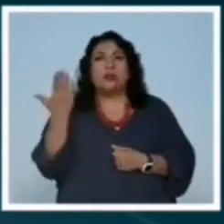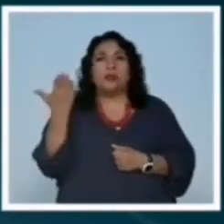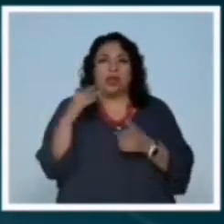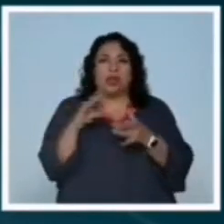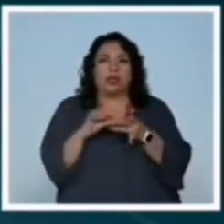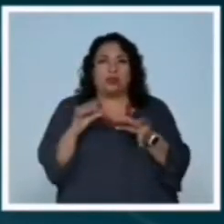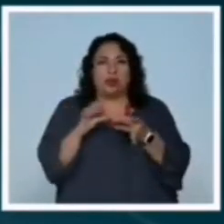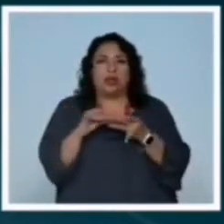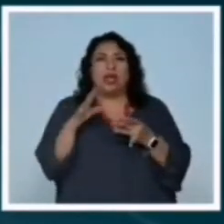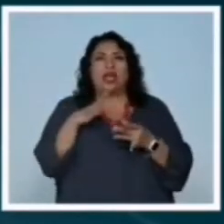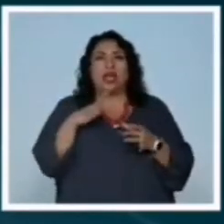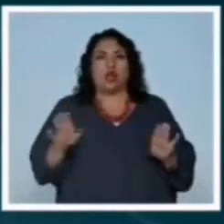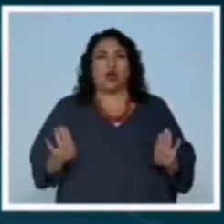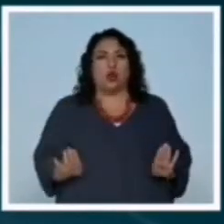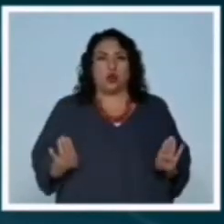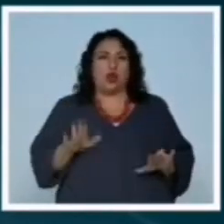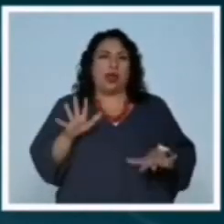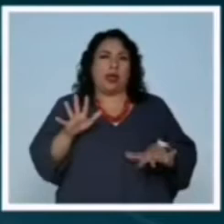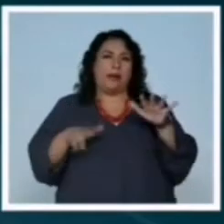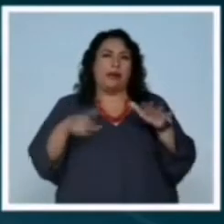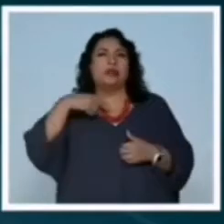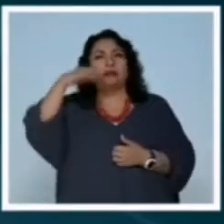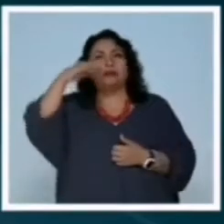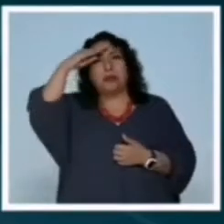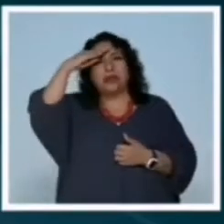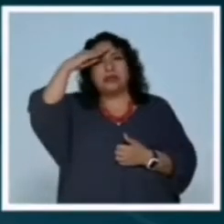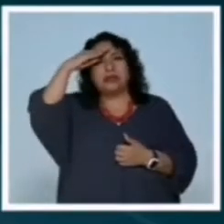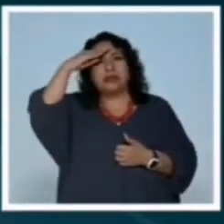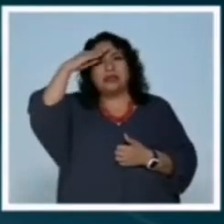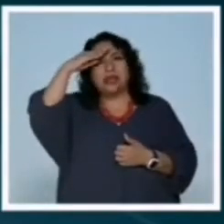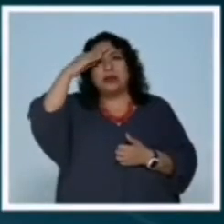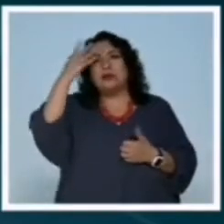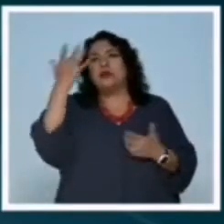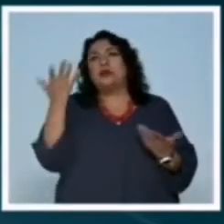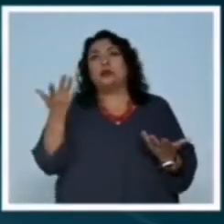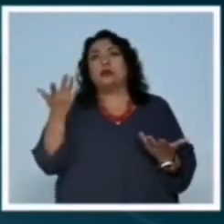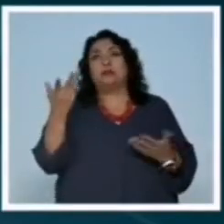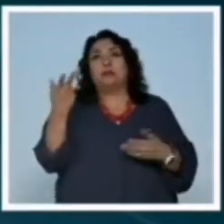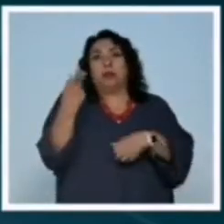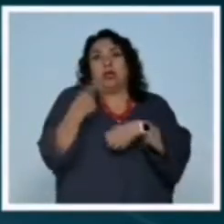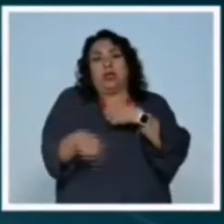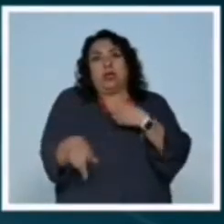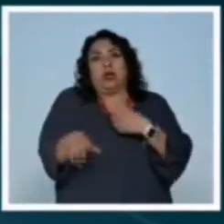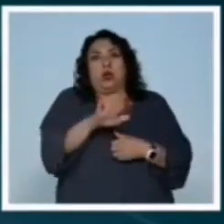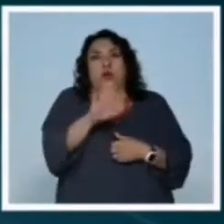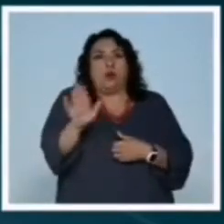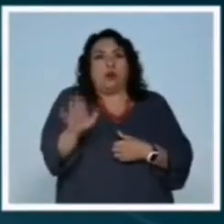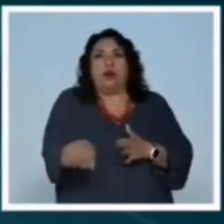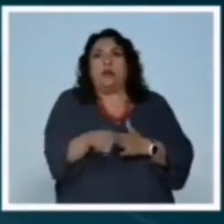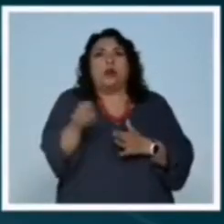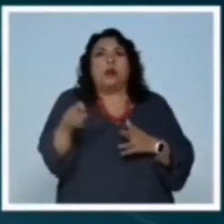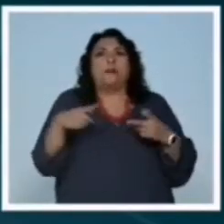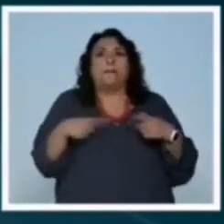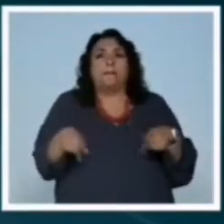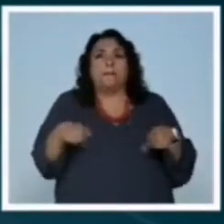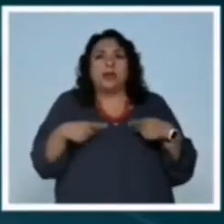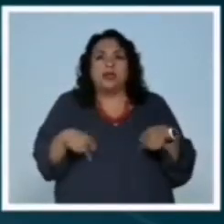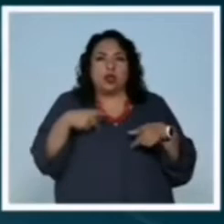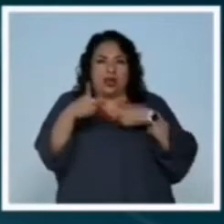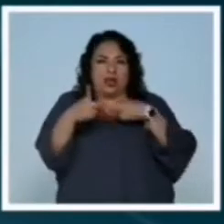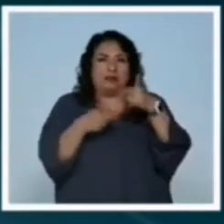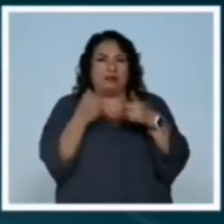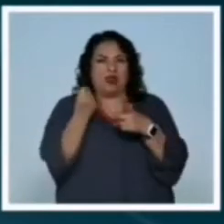inicio que hay conductas que a veces se puede pensar que son dos con un riesgo de muerte como las personas que practican deportes